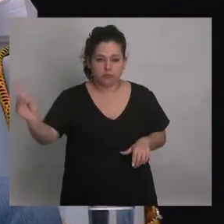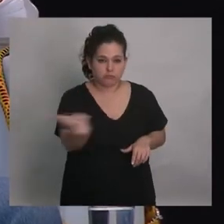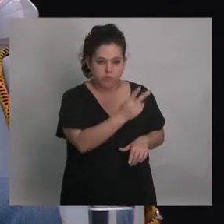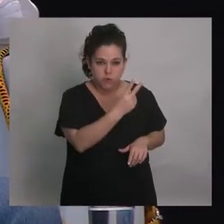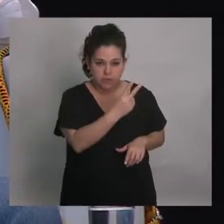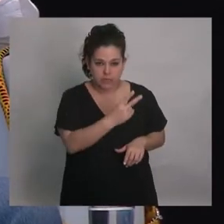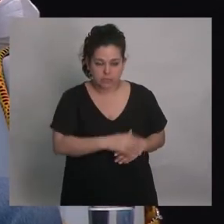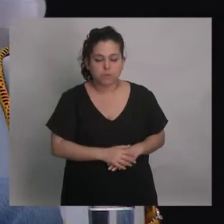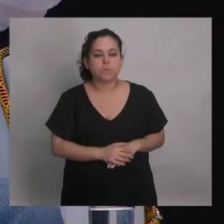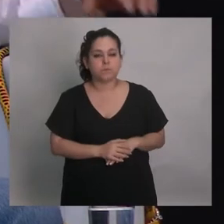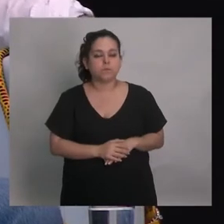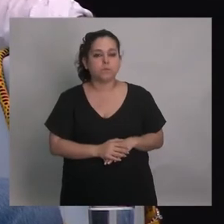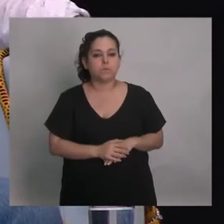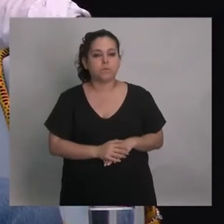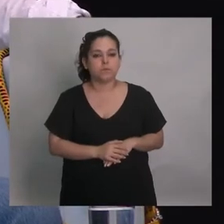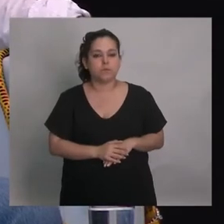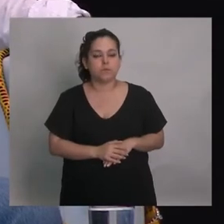colombia tiene